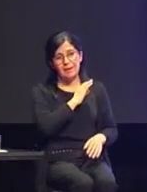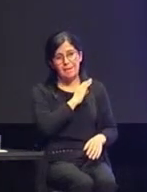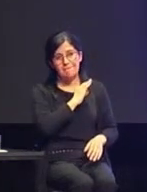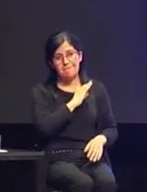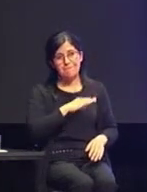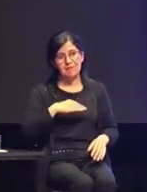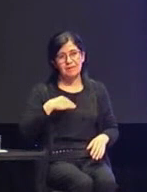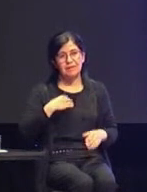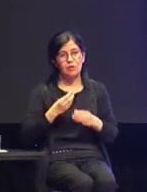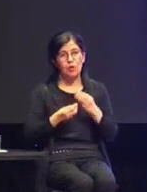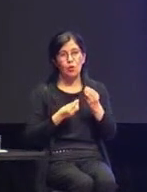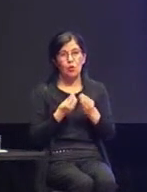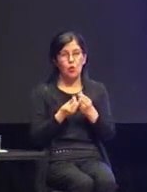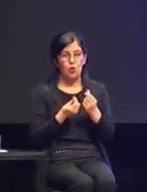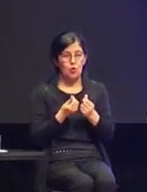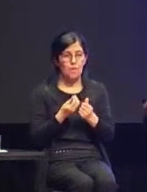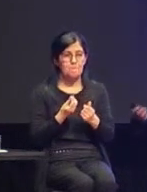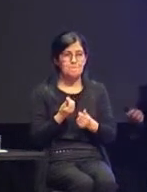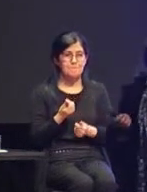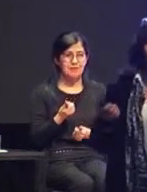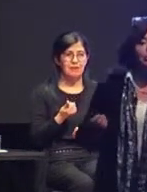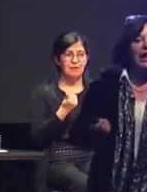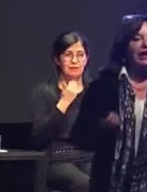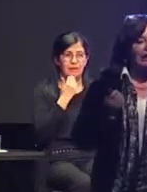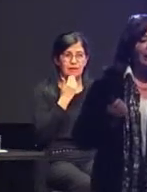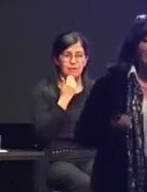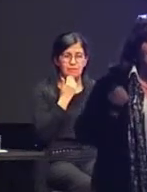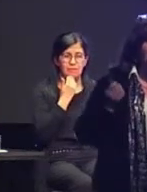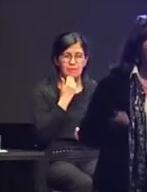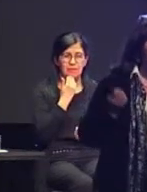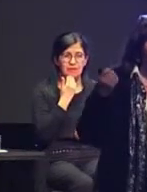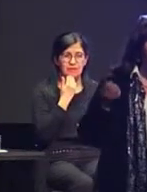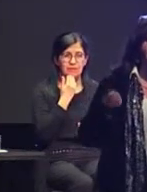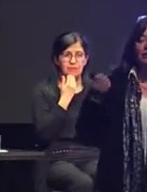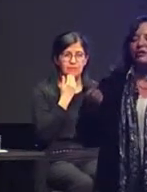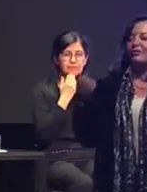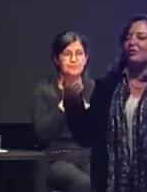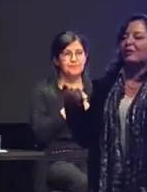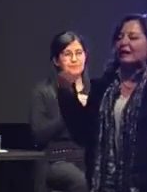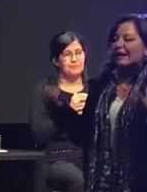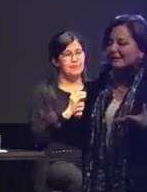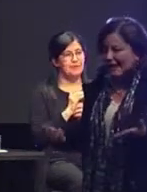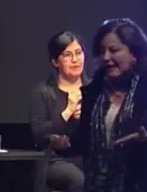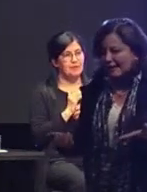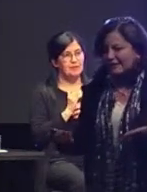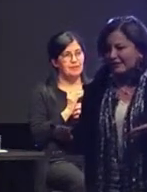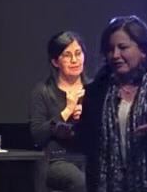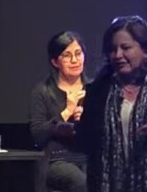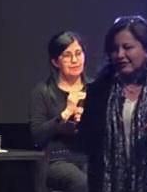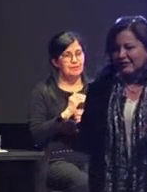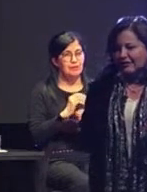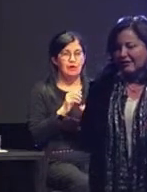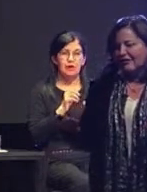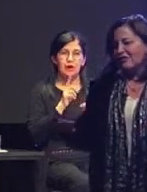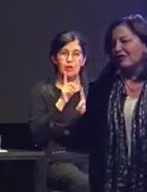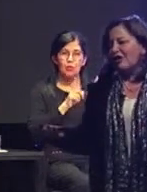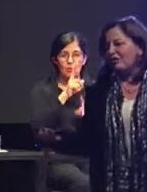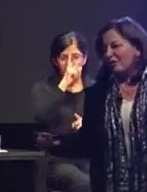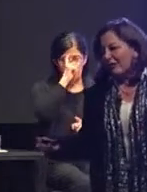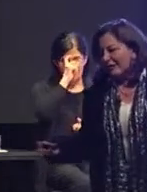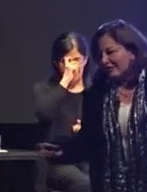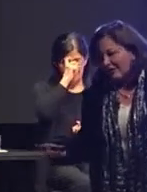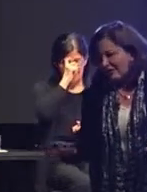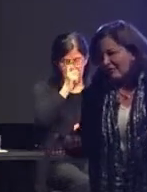algunos. O sea, si ustedes van al Ministerio de Economía y le dicen al Ministro de Economía que la tasa de flebitis de un hospital es X, o